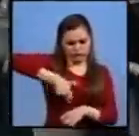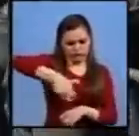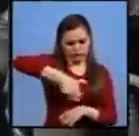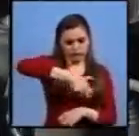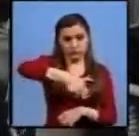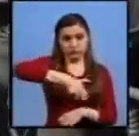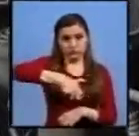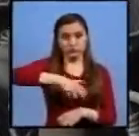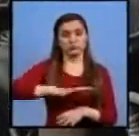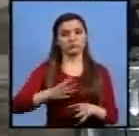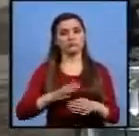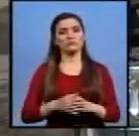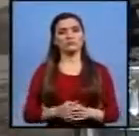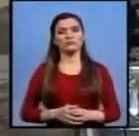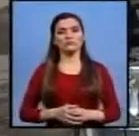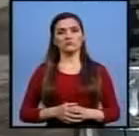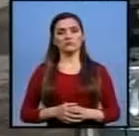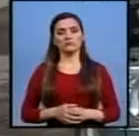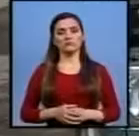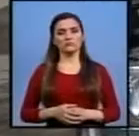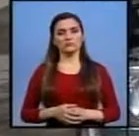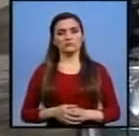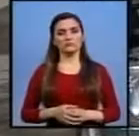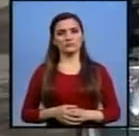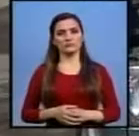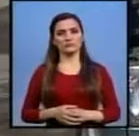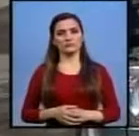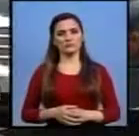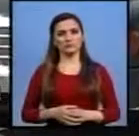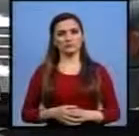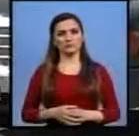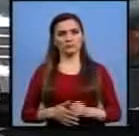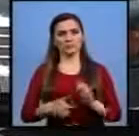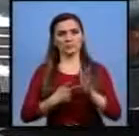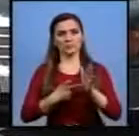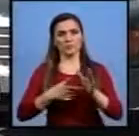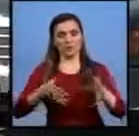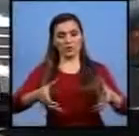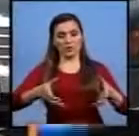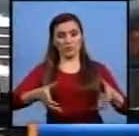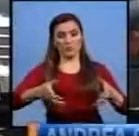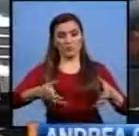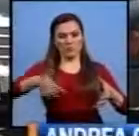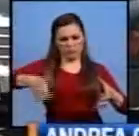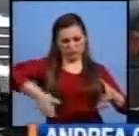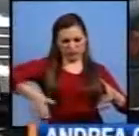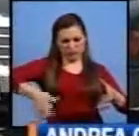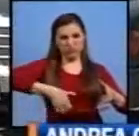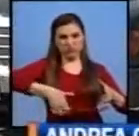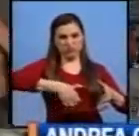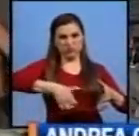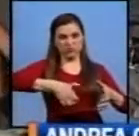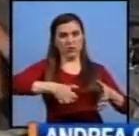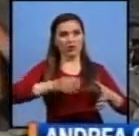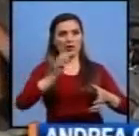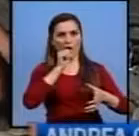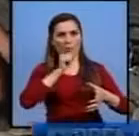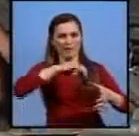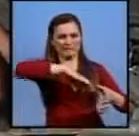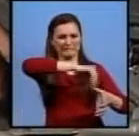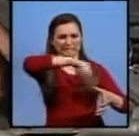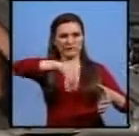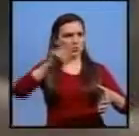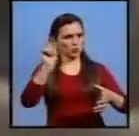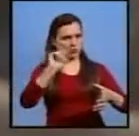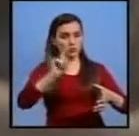la circulación de aire a través de sus láminas. Para que salga toda la ceniza y no mojar los repuestos. Revisa el